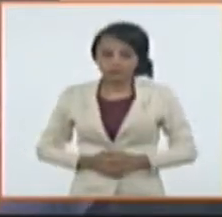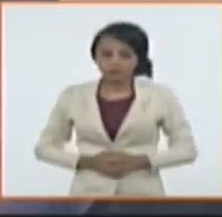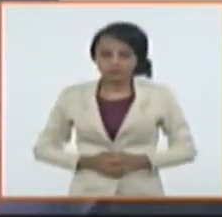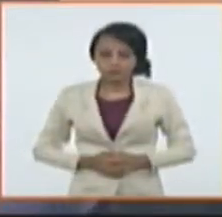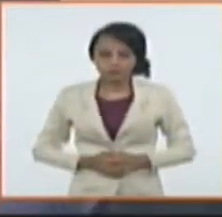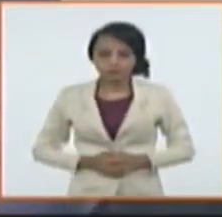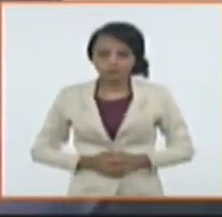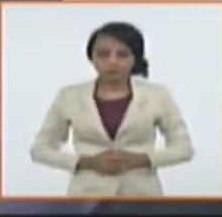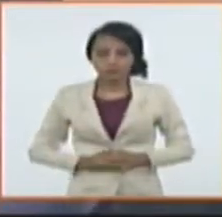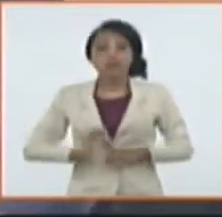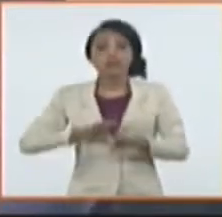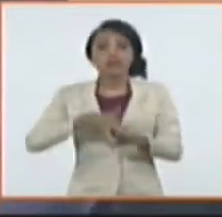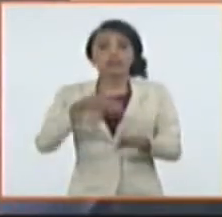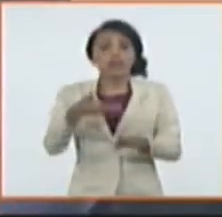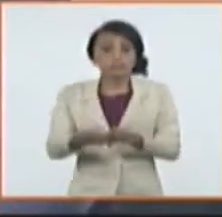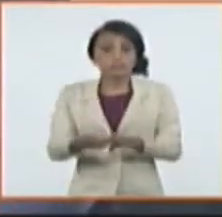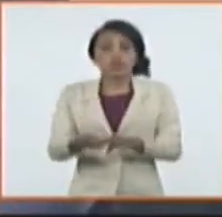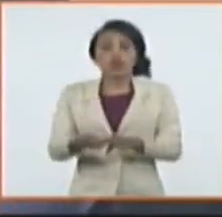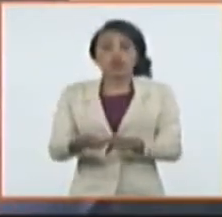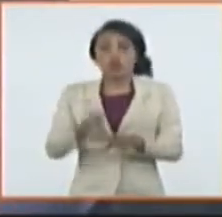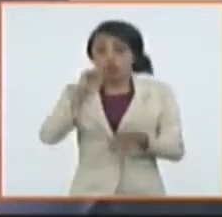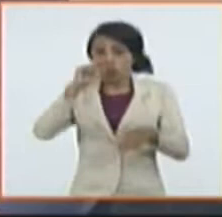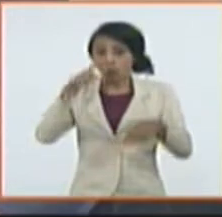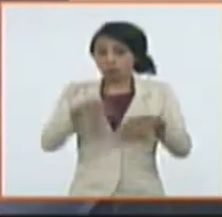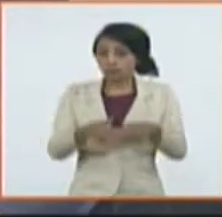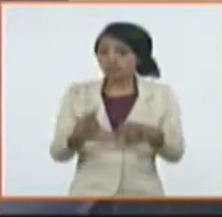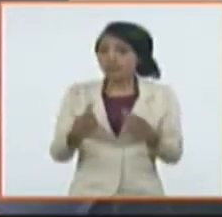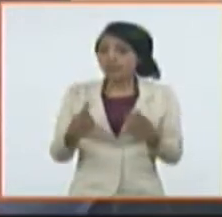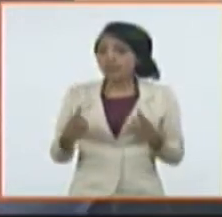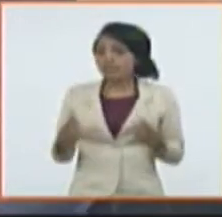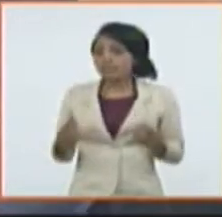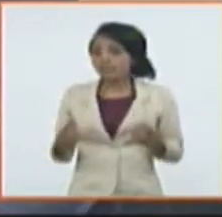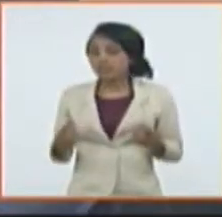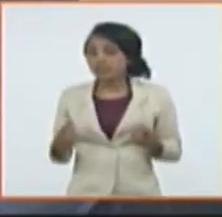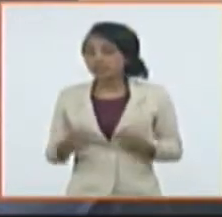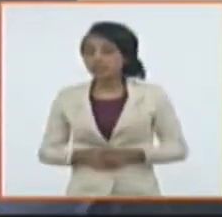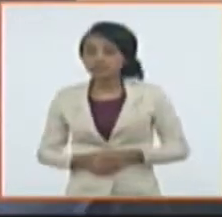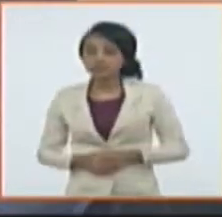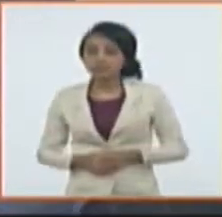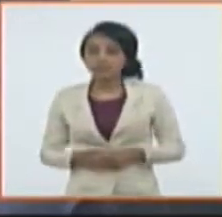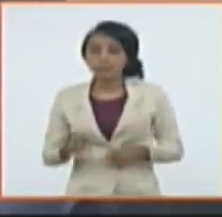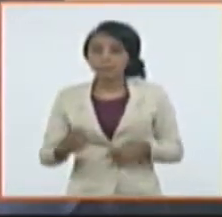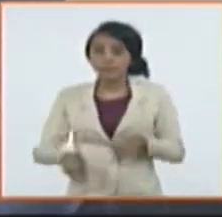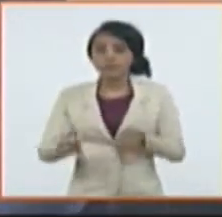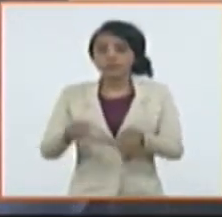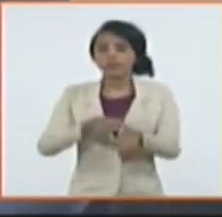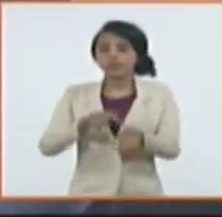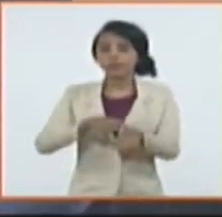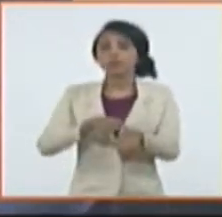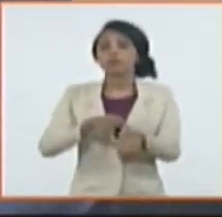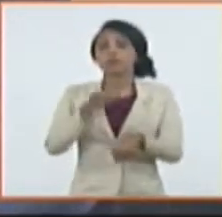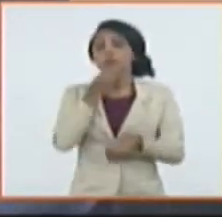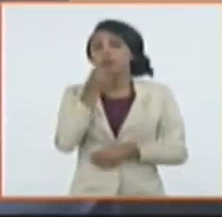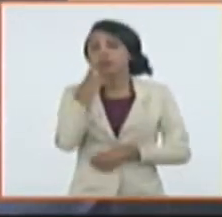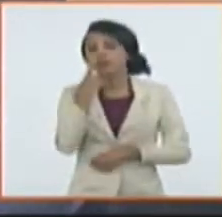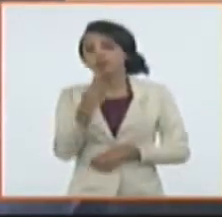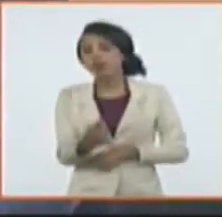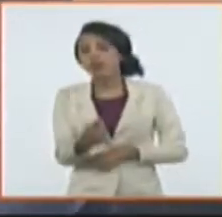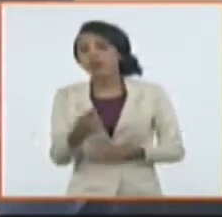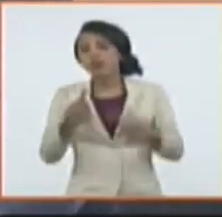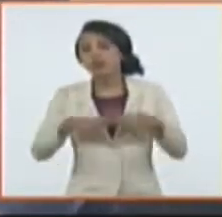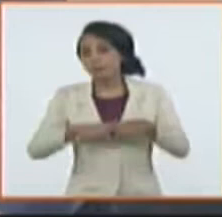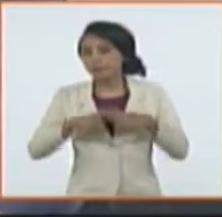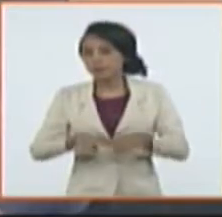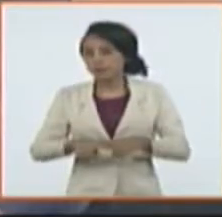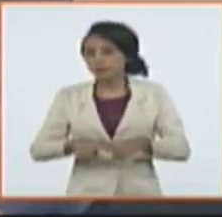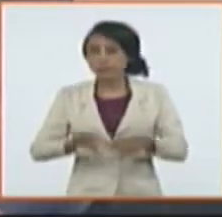Nos empezó a faltar combustible. Sin embargo, en aquel momento pudimos mantener un nivel de reparación de las plantas y no tuvimos